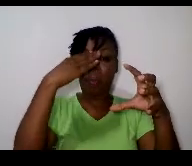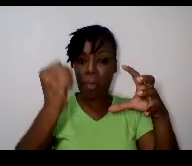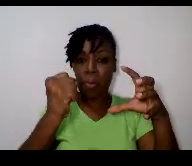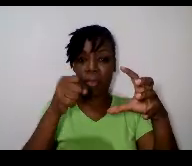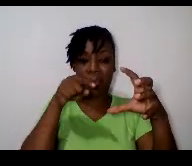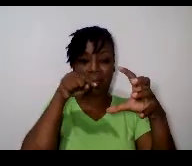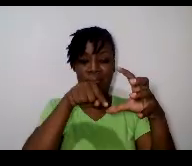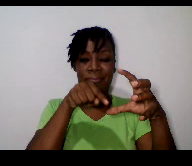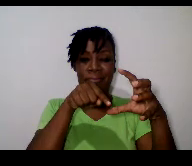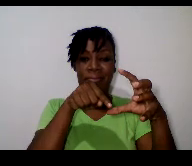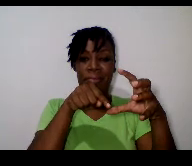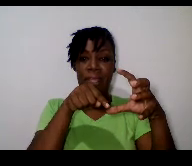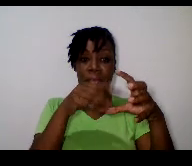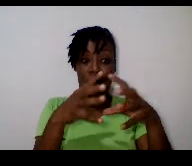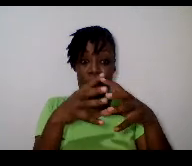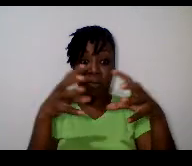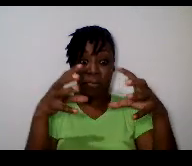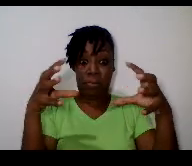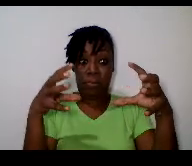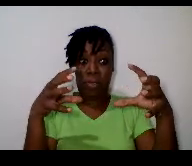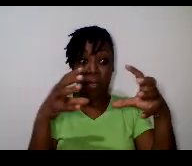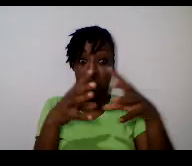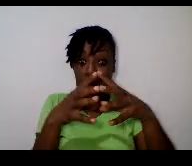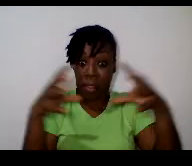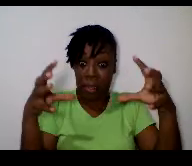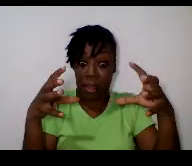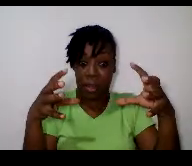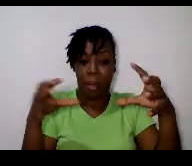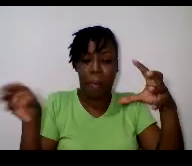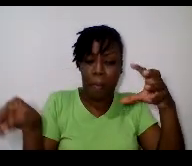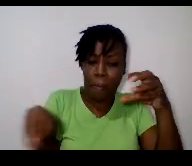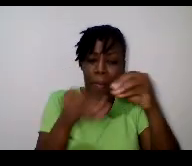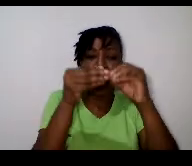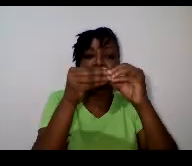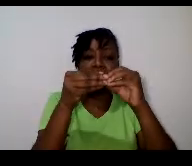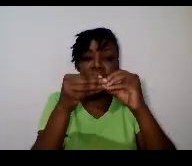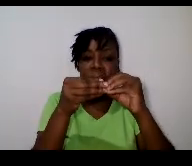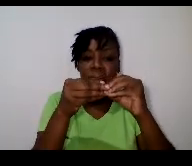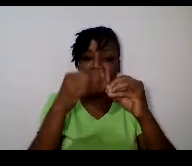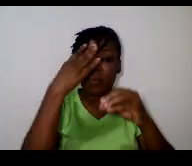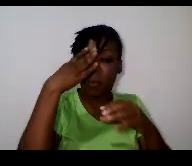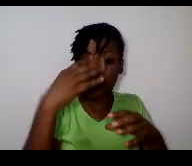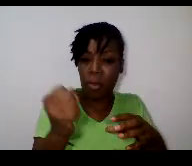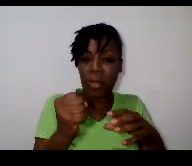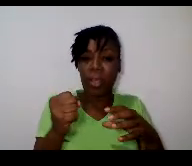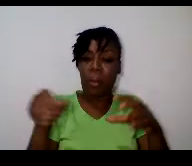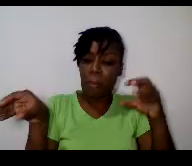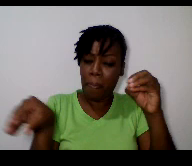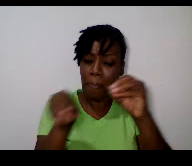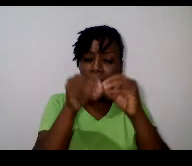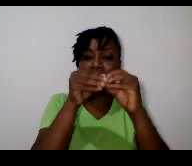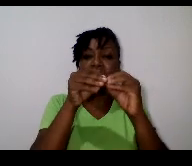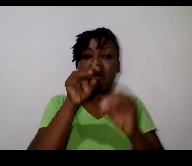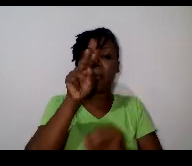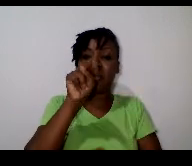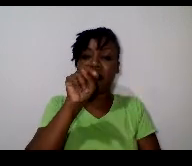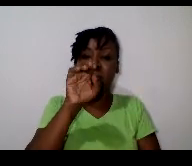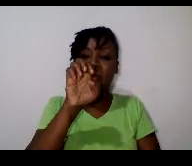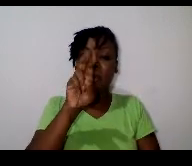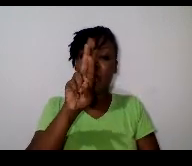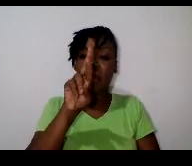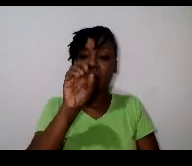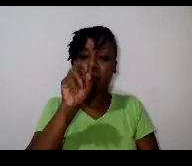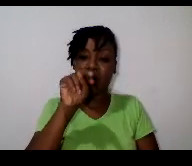hipocampo, más neuronas vamos a tener, mayor aprendizaje podemos tener, y eso nos hace a que los niños aprendan